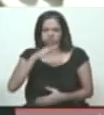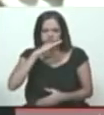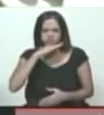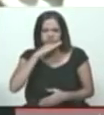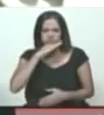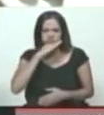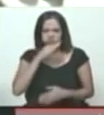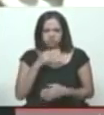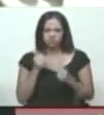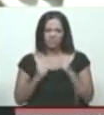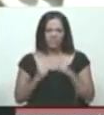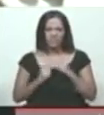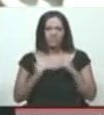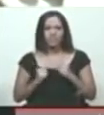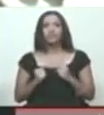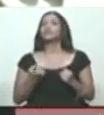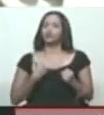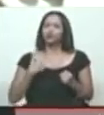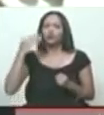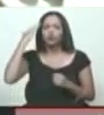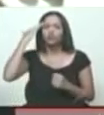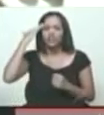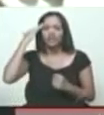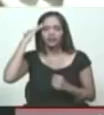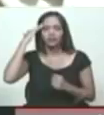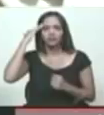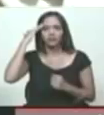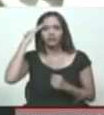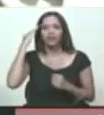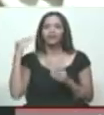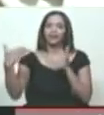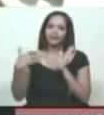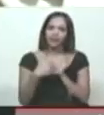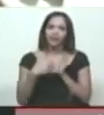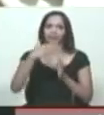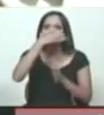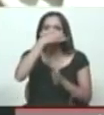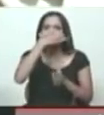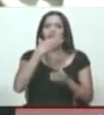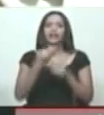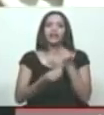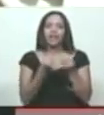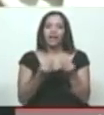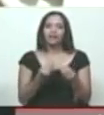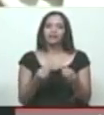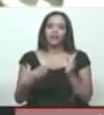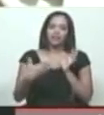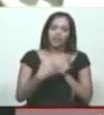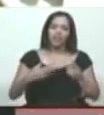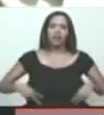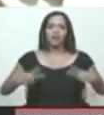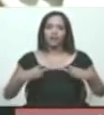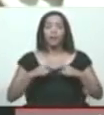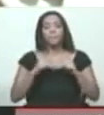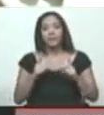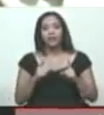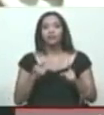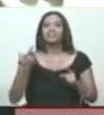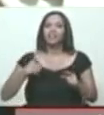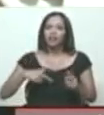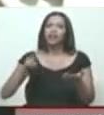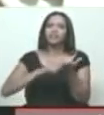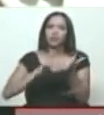gran frustración. Este ataque terrorista que afecta la vida. Pero tengan la seguridad,